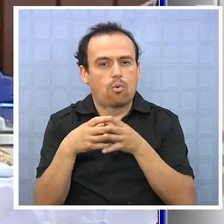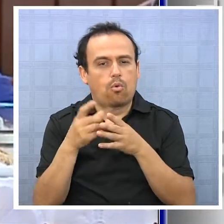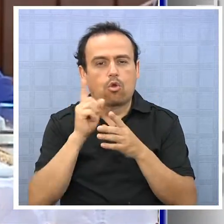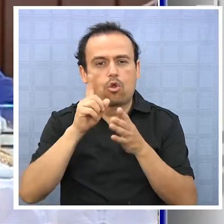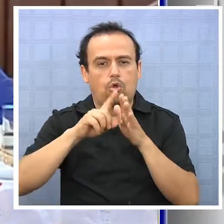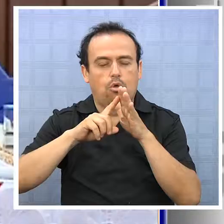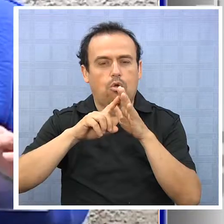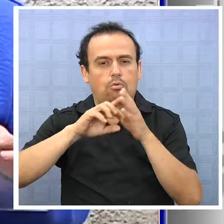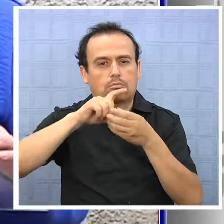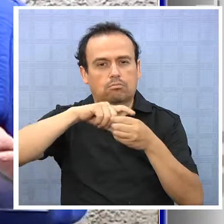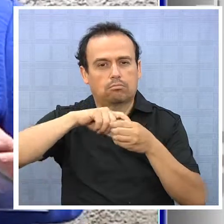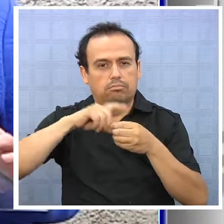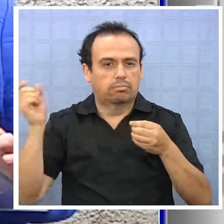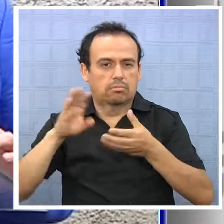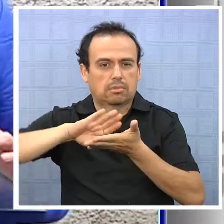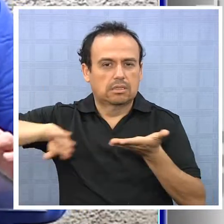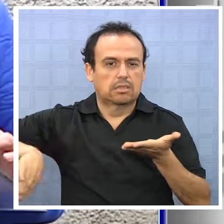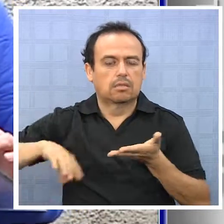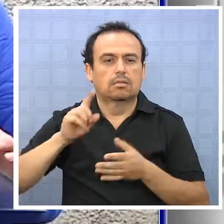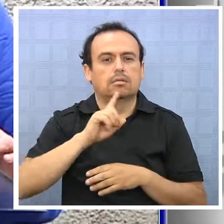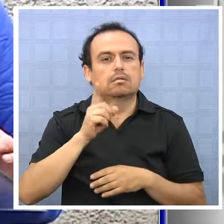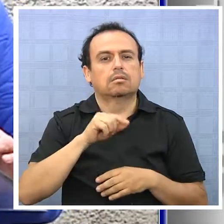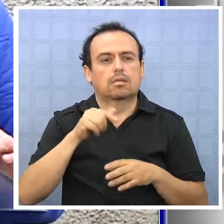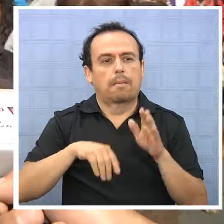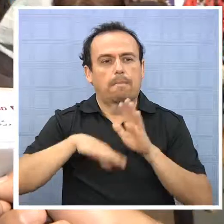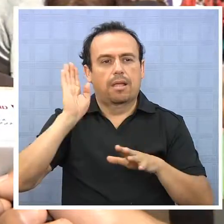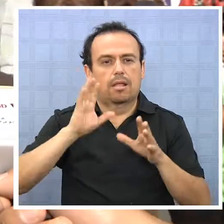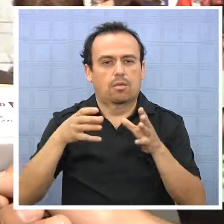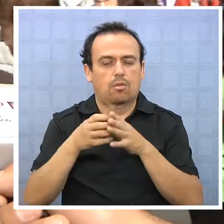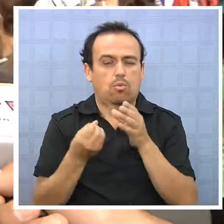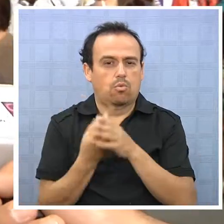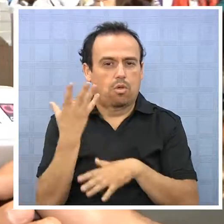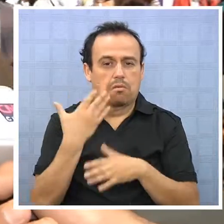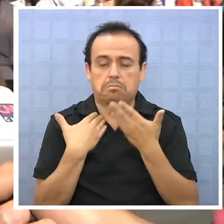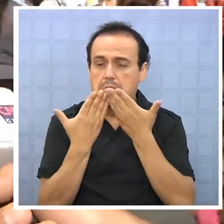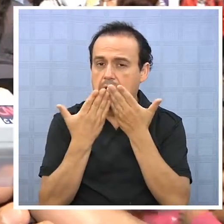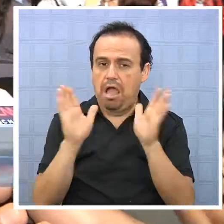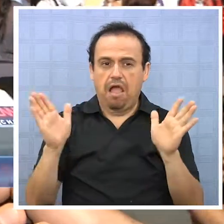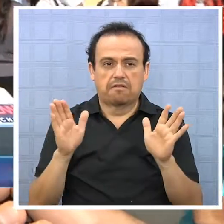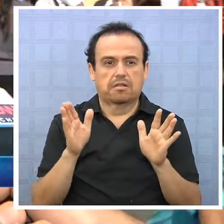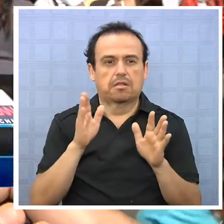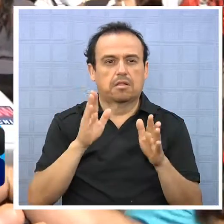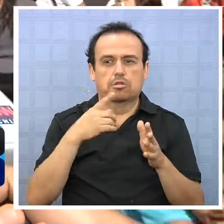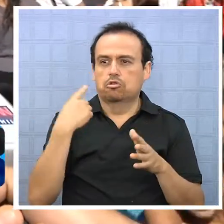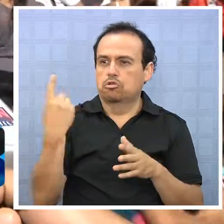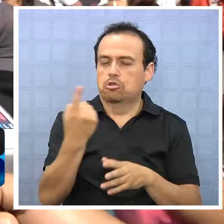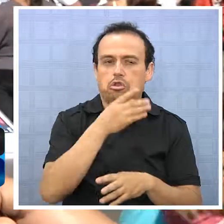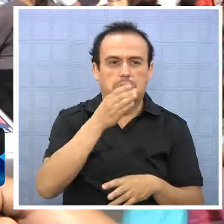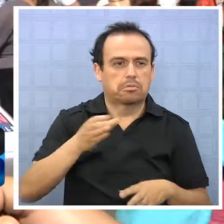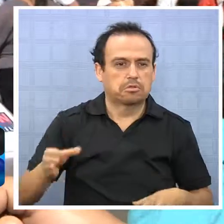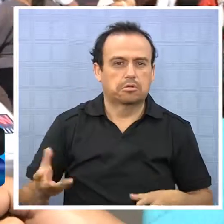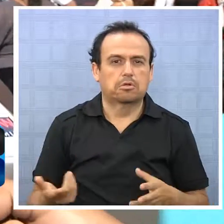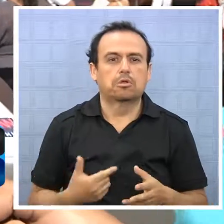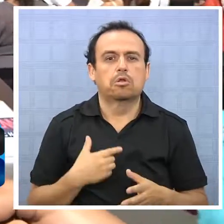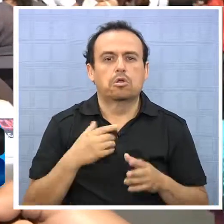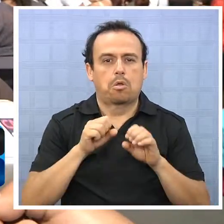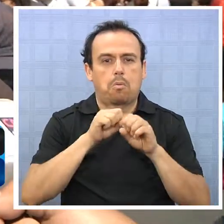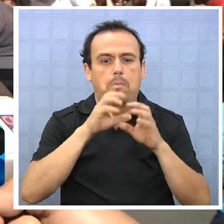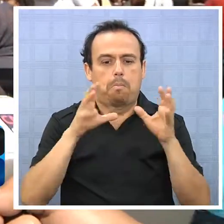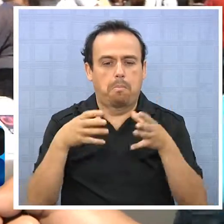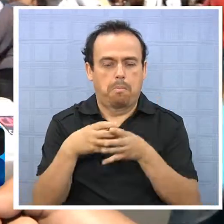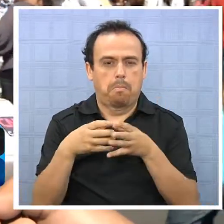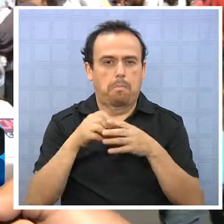exclusión y esta campaña es una nueva mayoría nosotros estamos abiertos a la ciudadanía y Estamos abiertos a los partidos